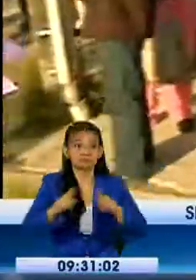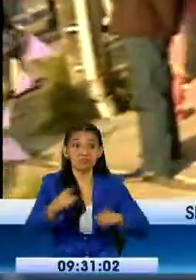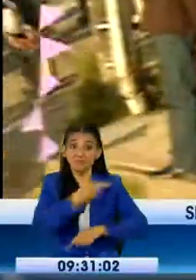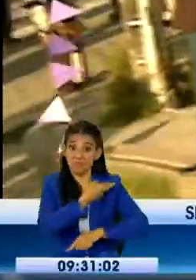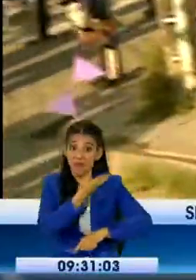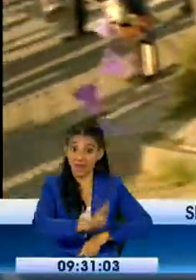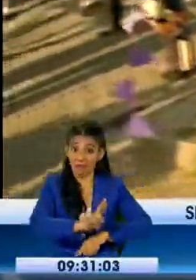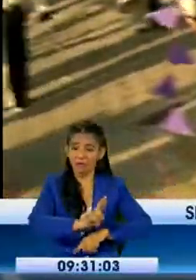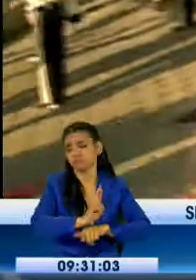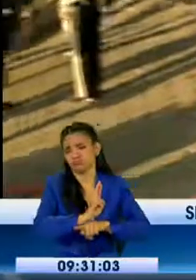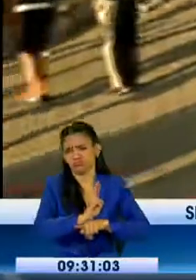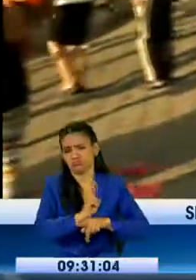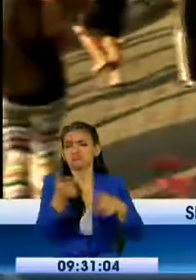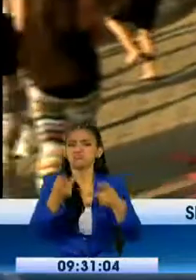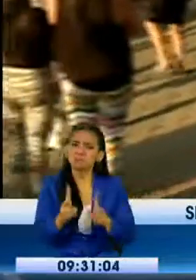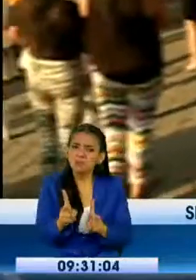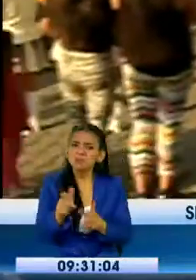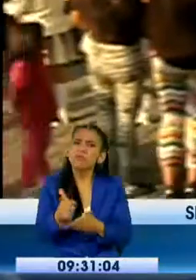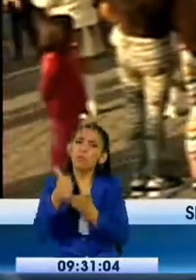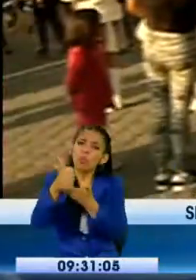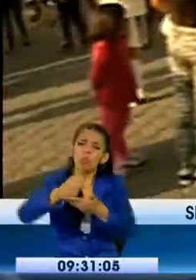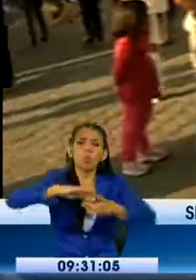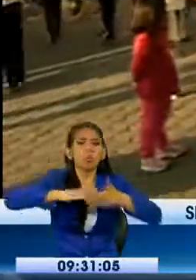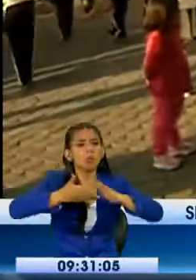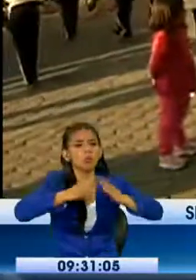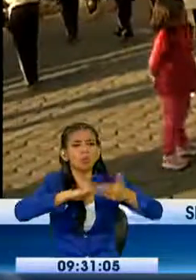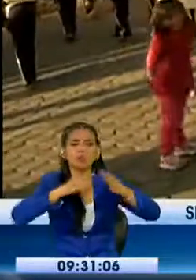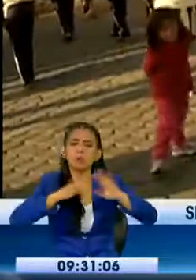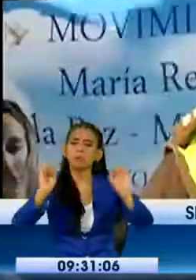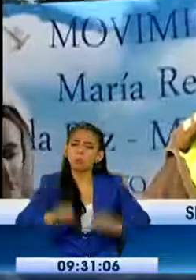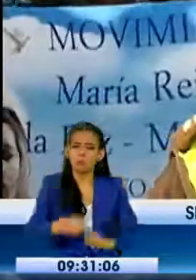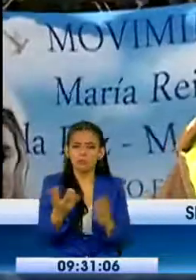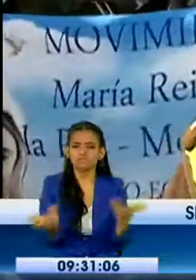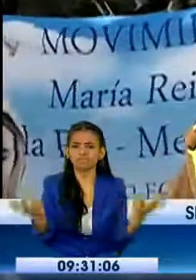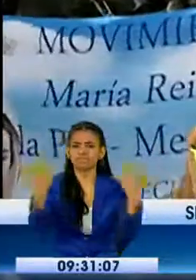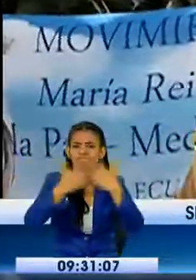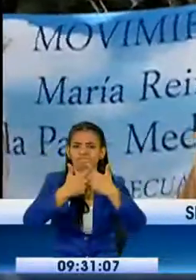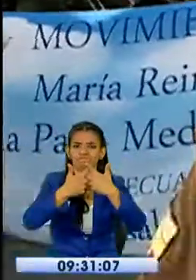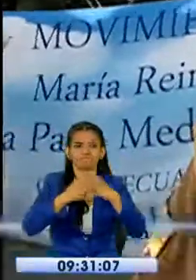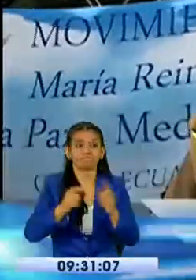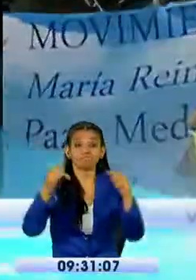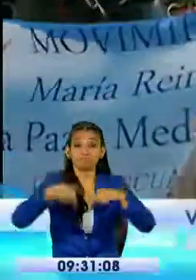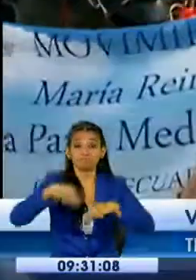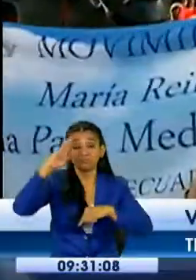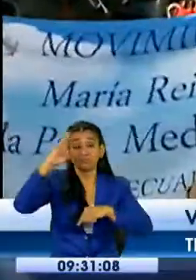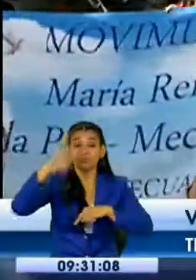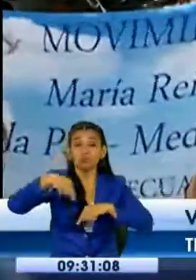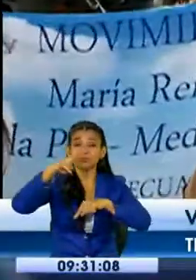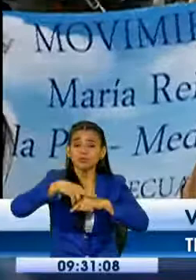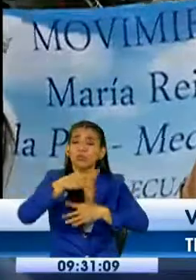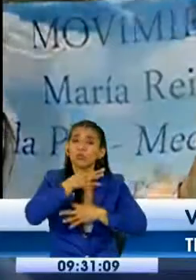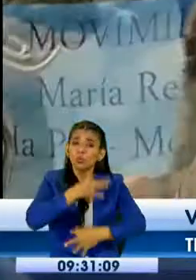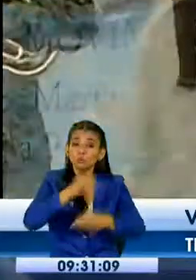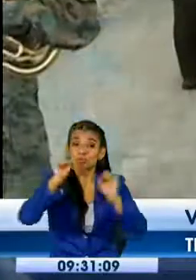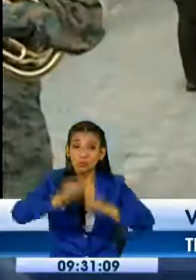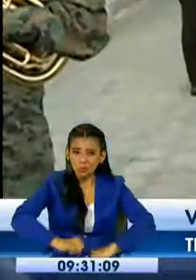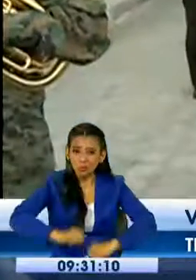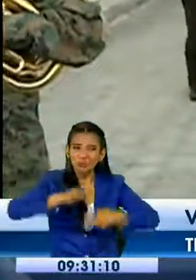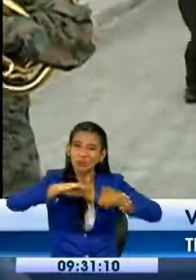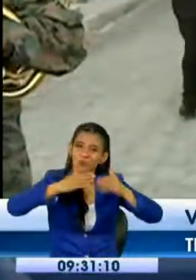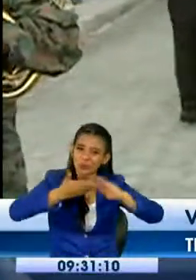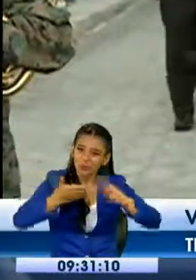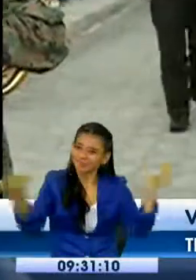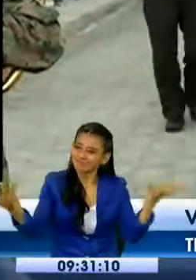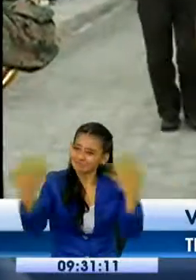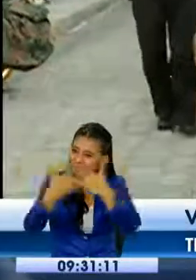religioso, sino que también ayuda a que la comunidad se sienta más unida. A nosotros como Policía Nacional nos da un gusto que haya un acercamiento entre la